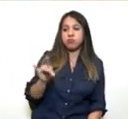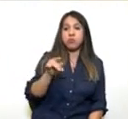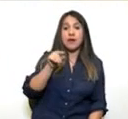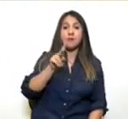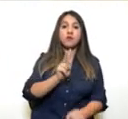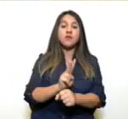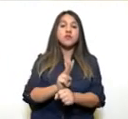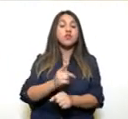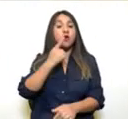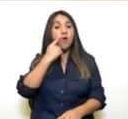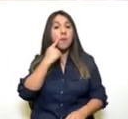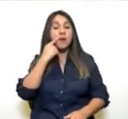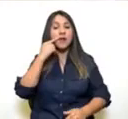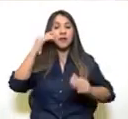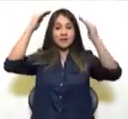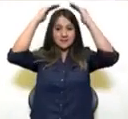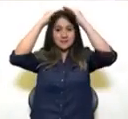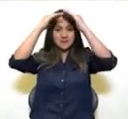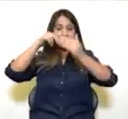profesor